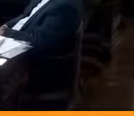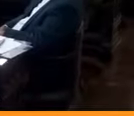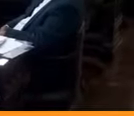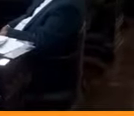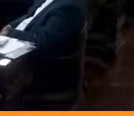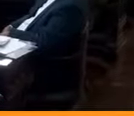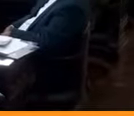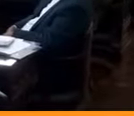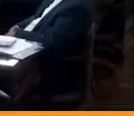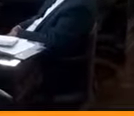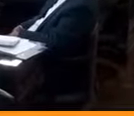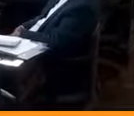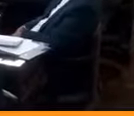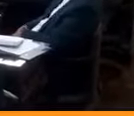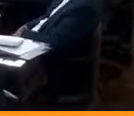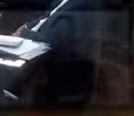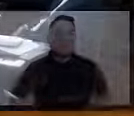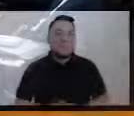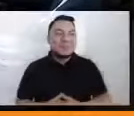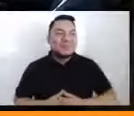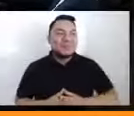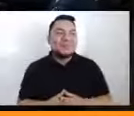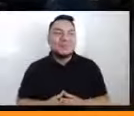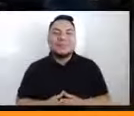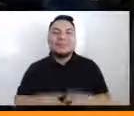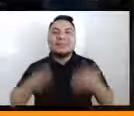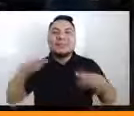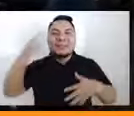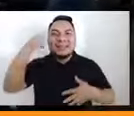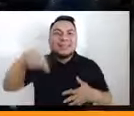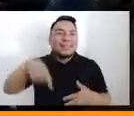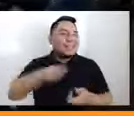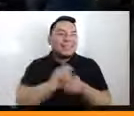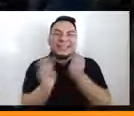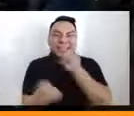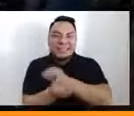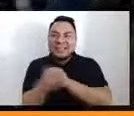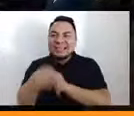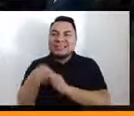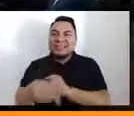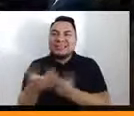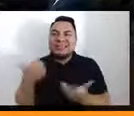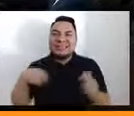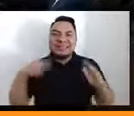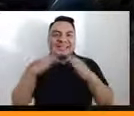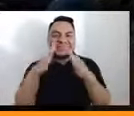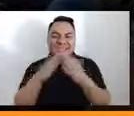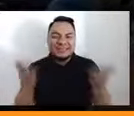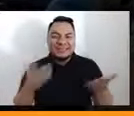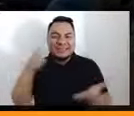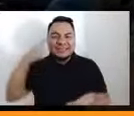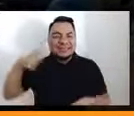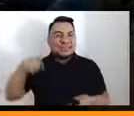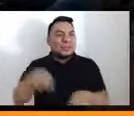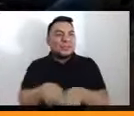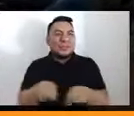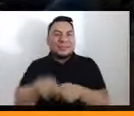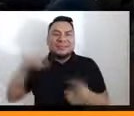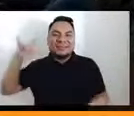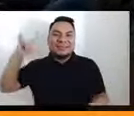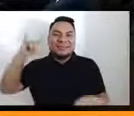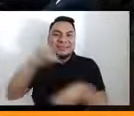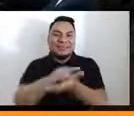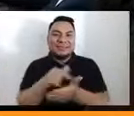señor alcalde en una agencia de viajes nos hemos convertido en